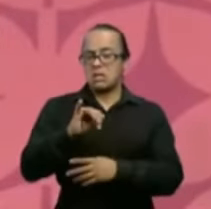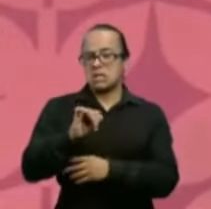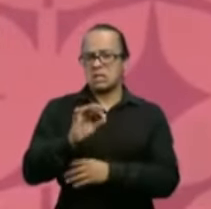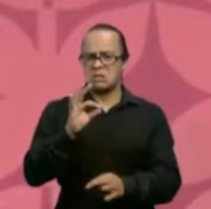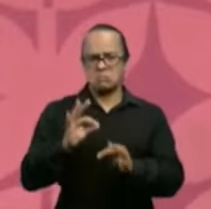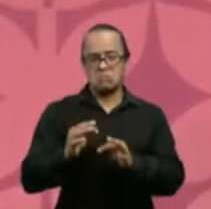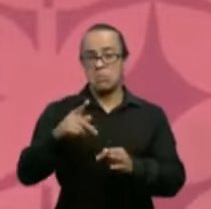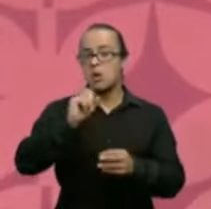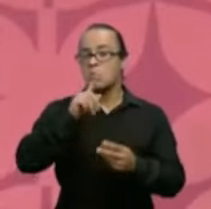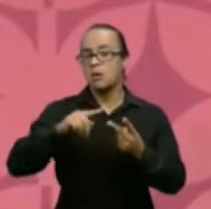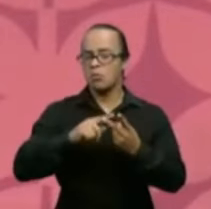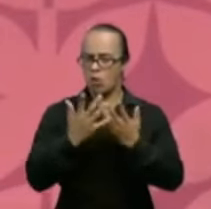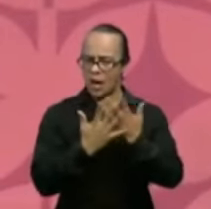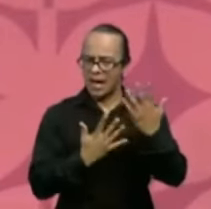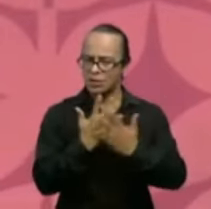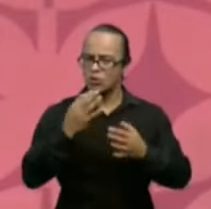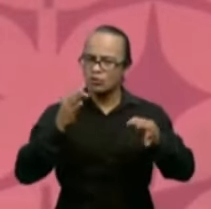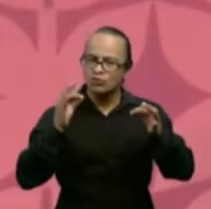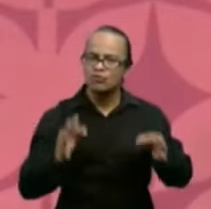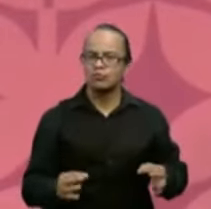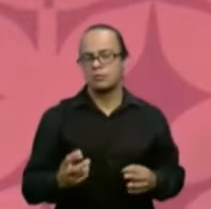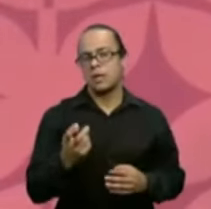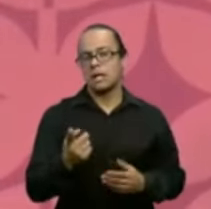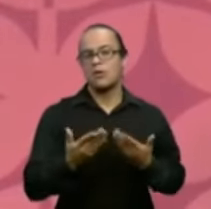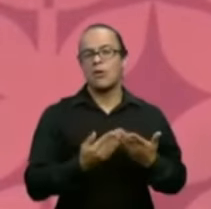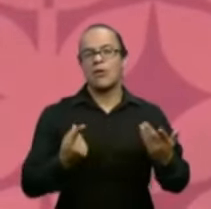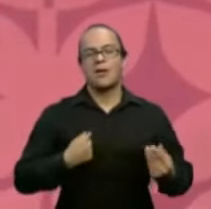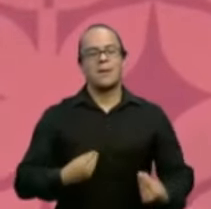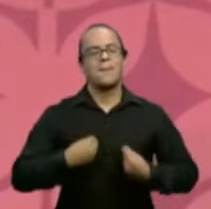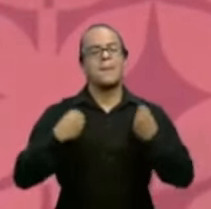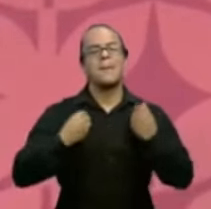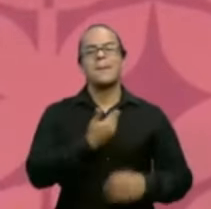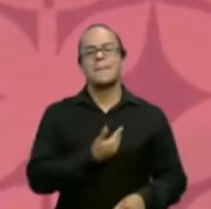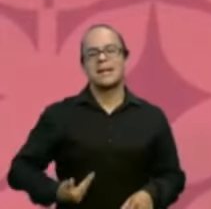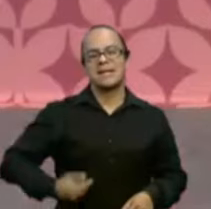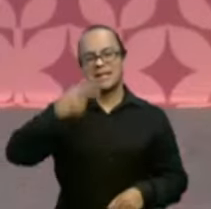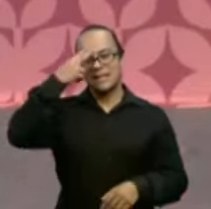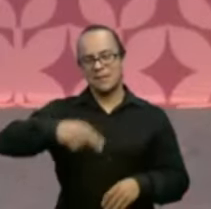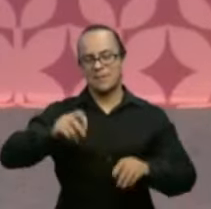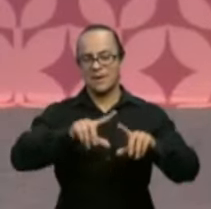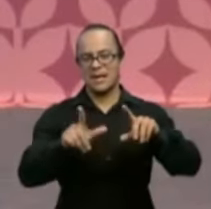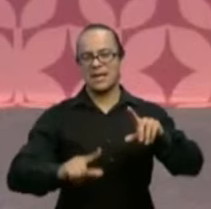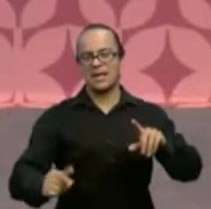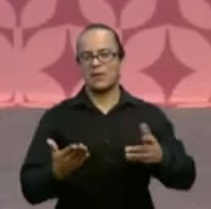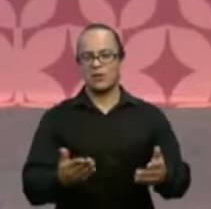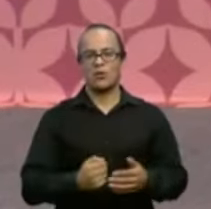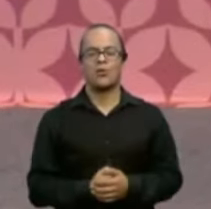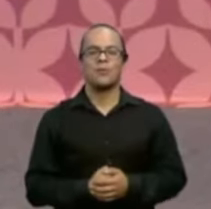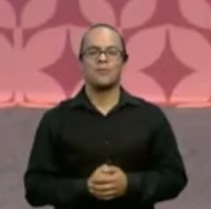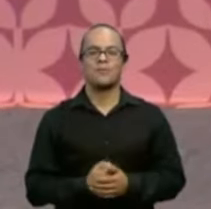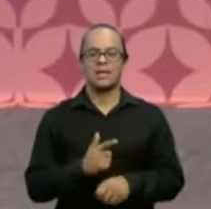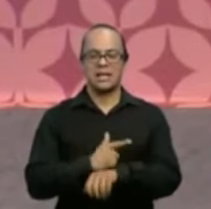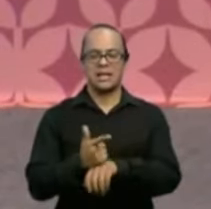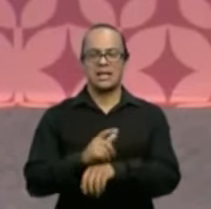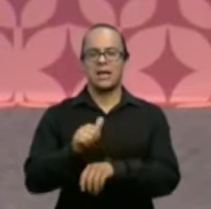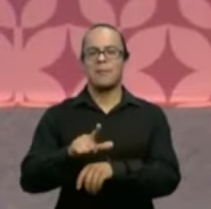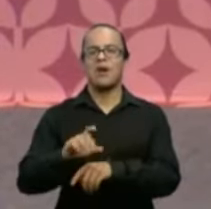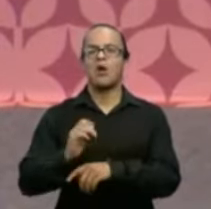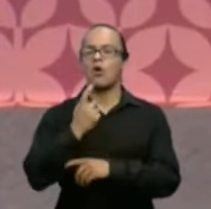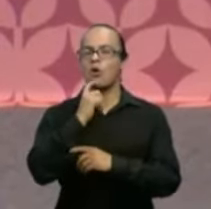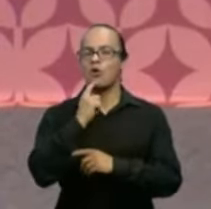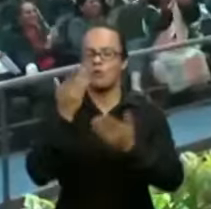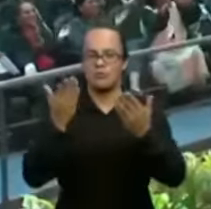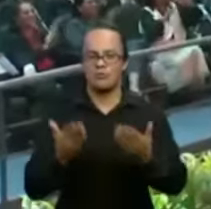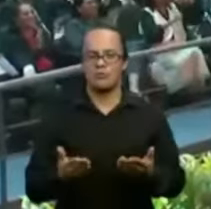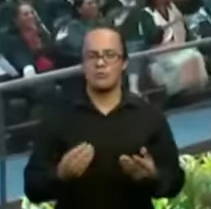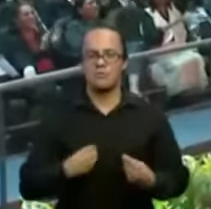lo ha dicho con hechos. Por eso digo que viva el presidente de la República Mexicana, licenciado Andrés Manuel López